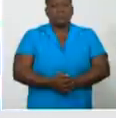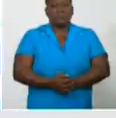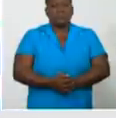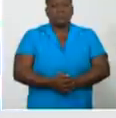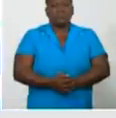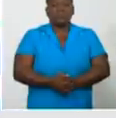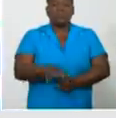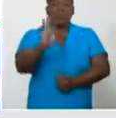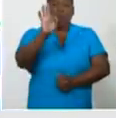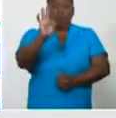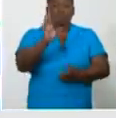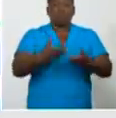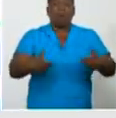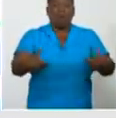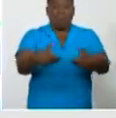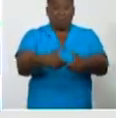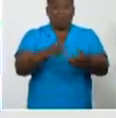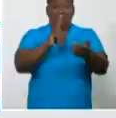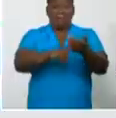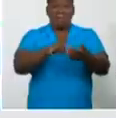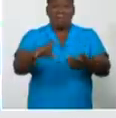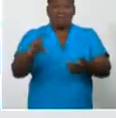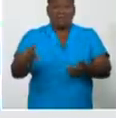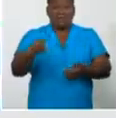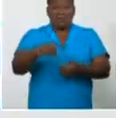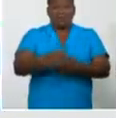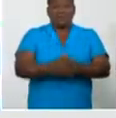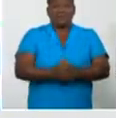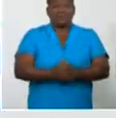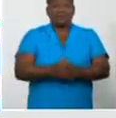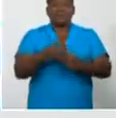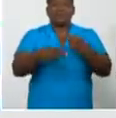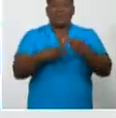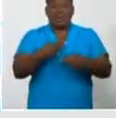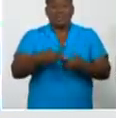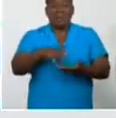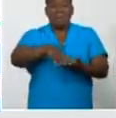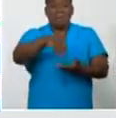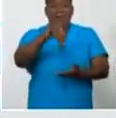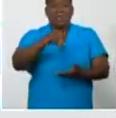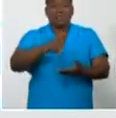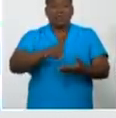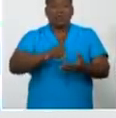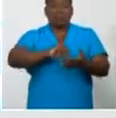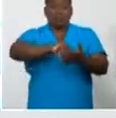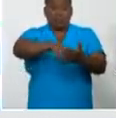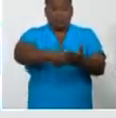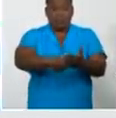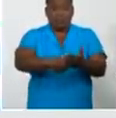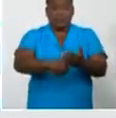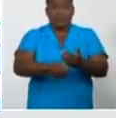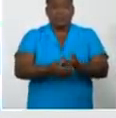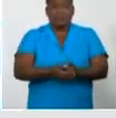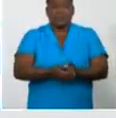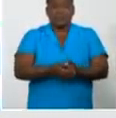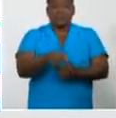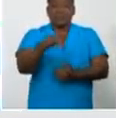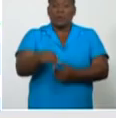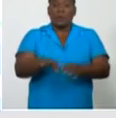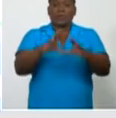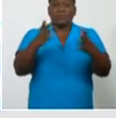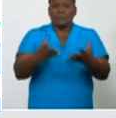Octavo Congreso de nuestro Partido Comunista de Cuba, que se desarrolla en el Palacio de las Convenciones. Y bueno, hoy el